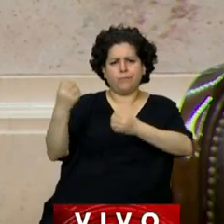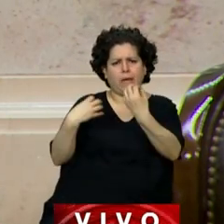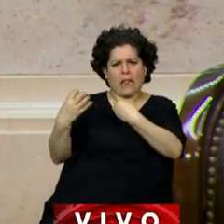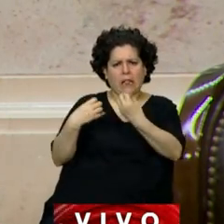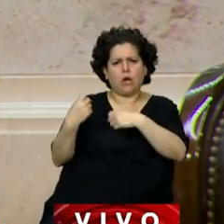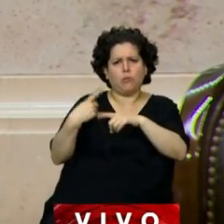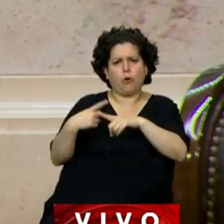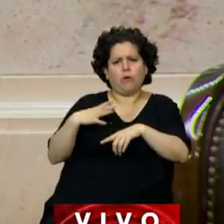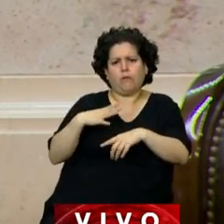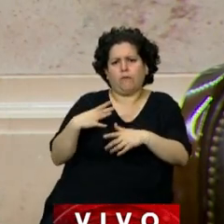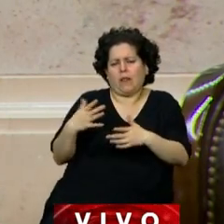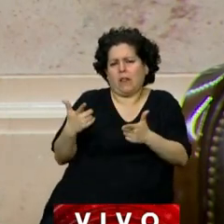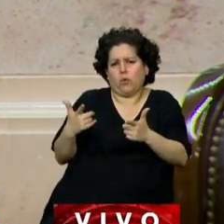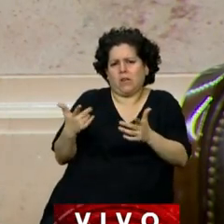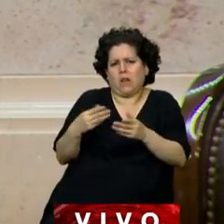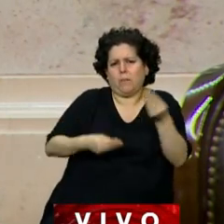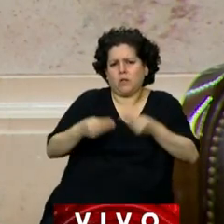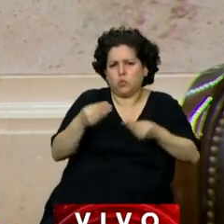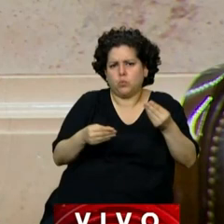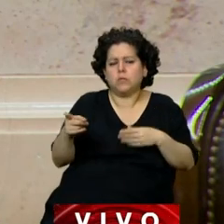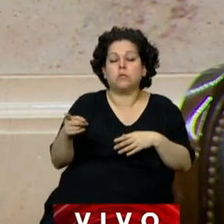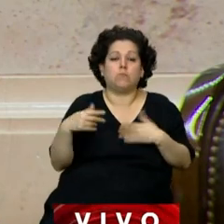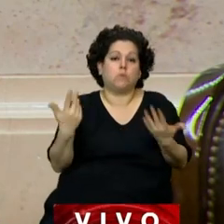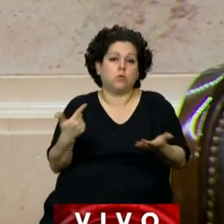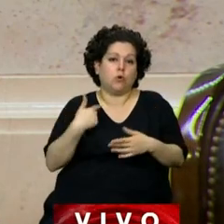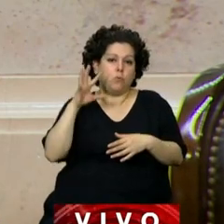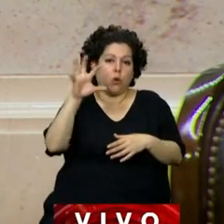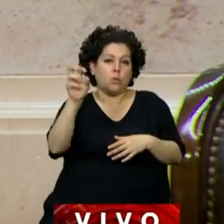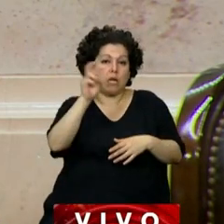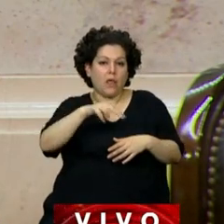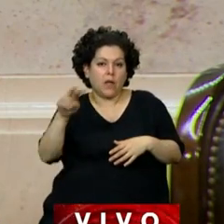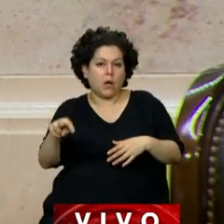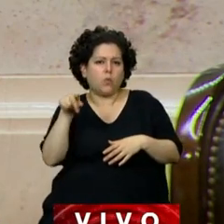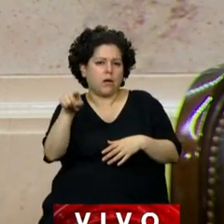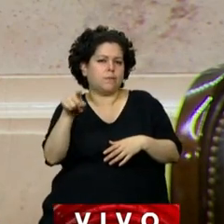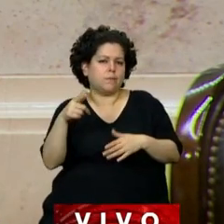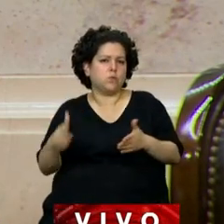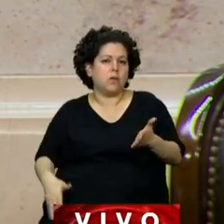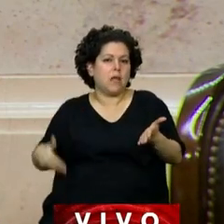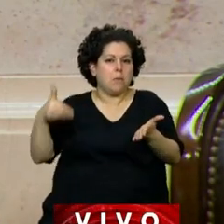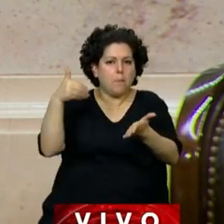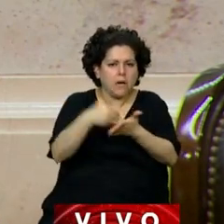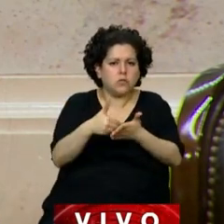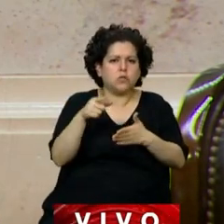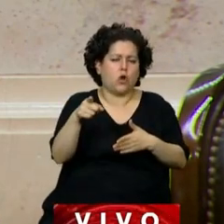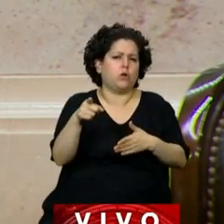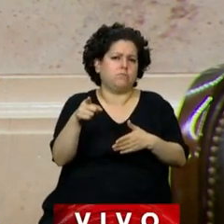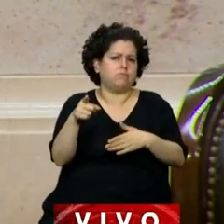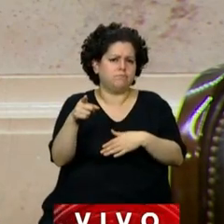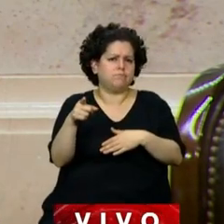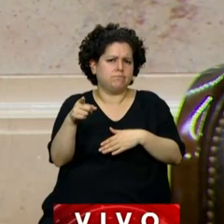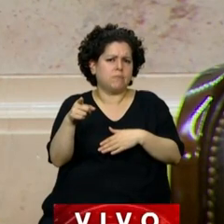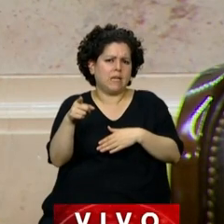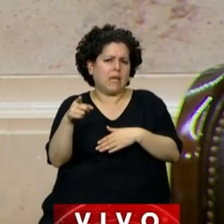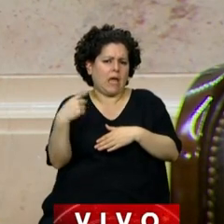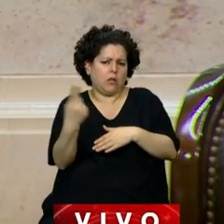presupuesto. Lo que vemos entonces desde la provincia de Neuquén es un esquema de inversión con sentido federal